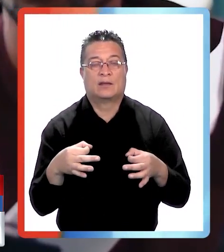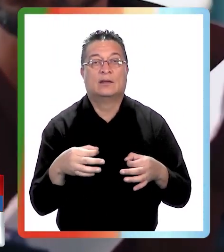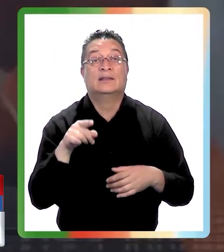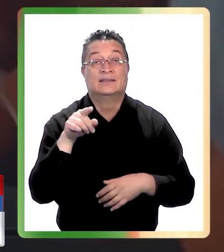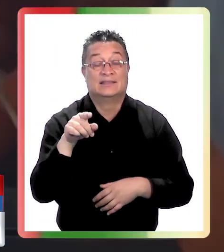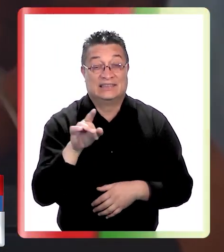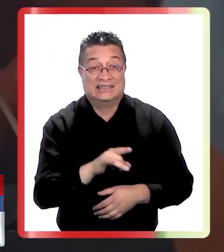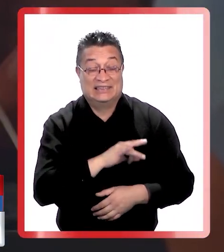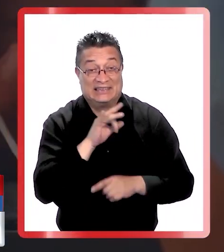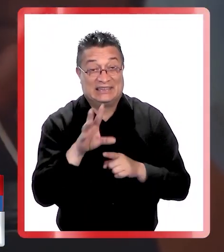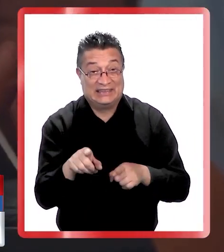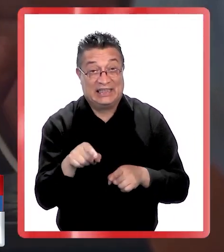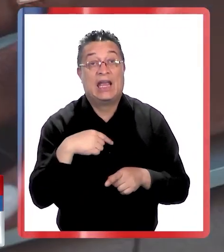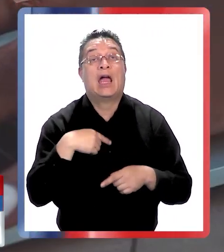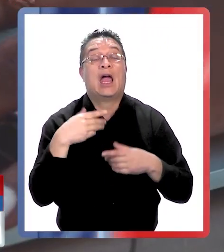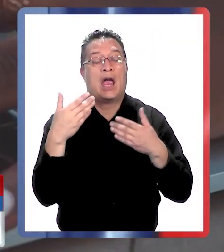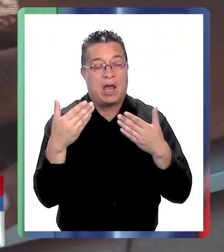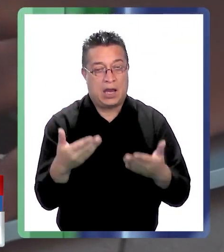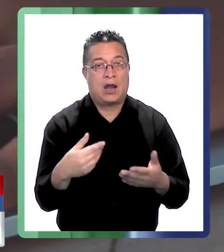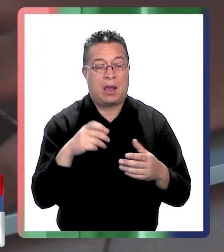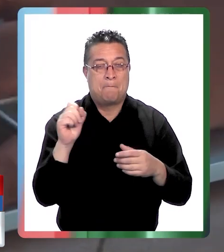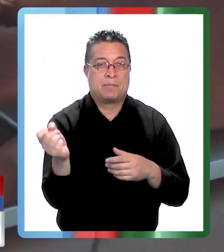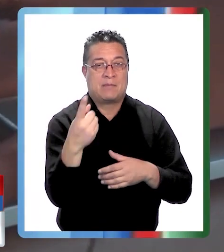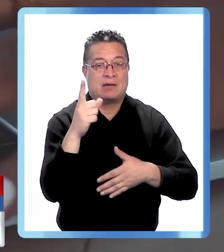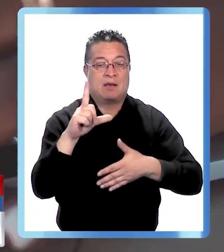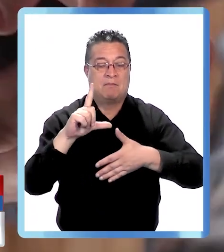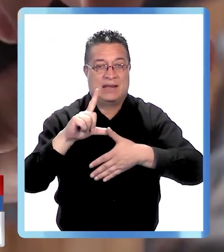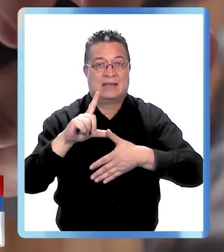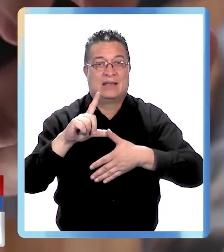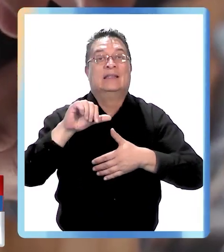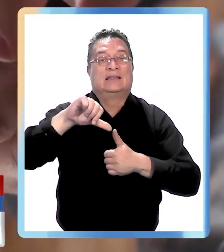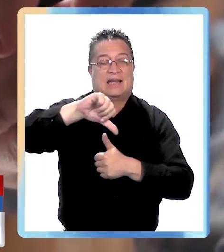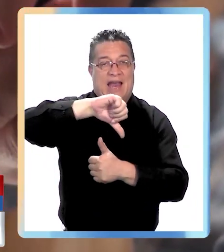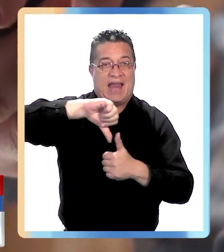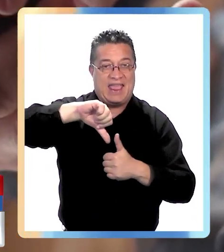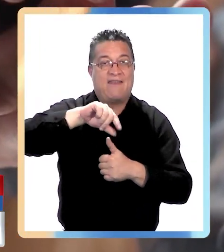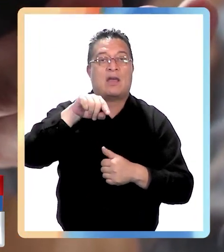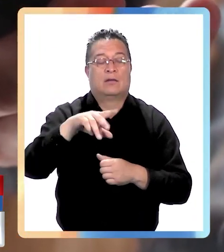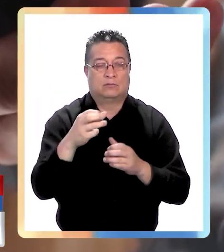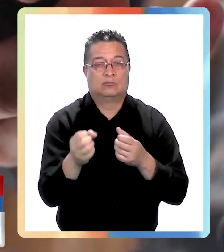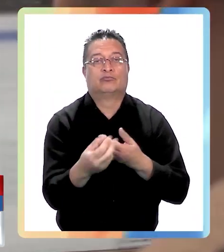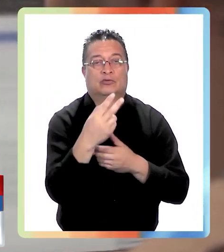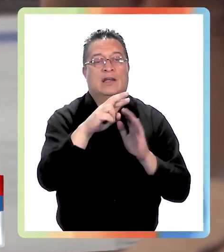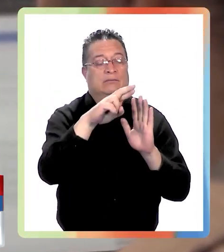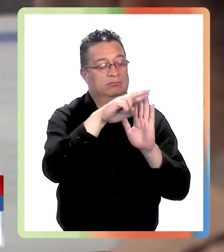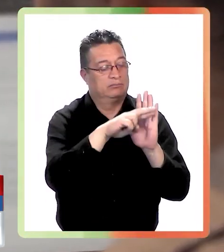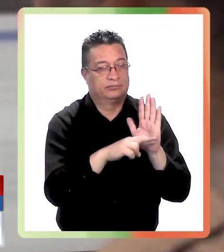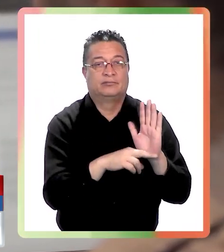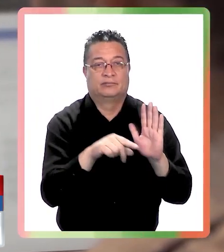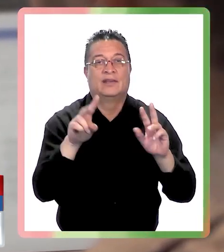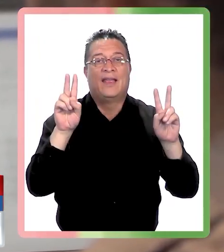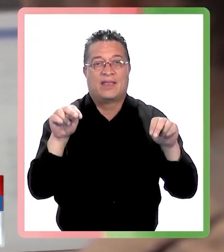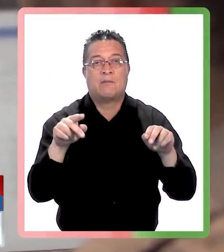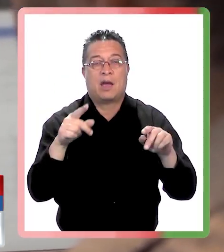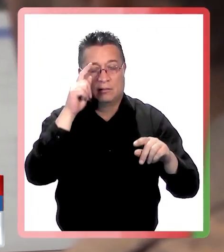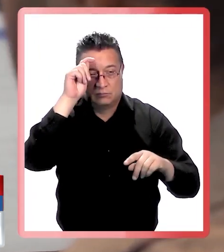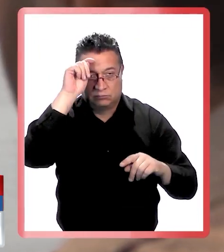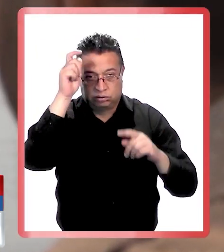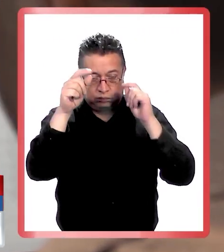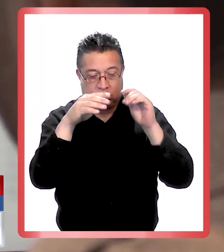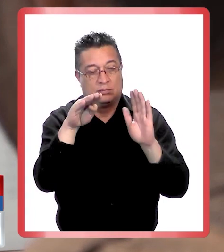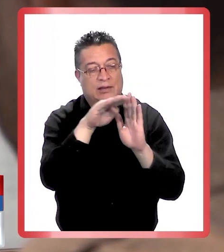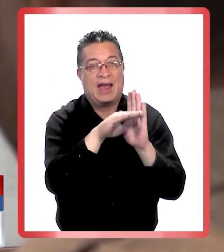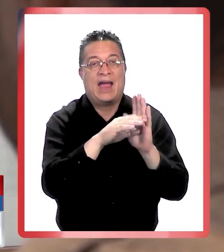esta, Chile se convierte en el primer país de América Latina y el Caribe en tener un marco regulatorio sobre el tema, gracias a la creación